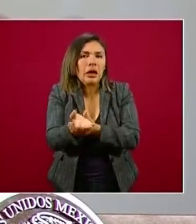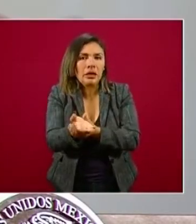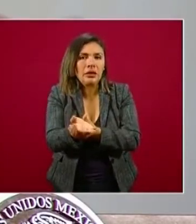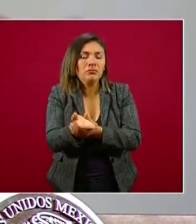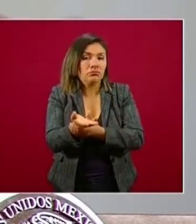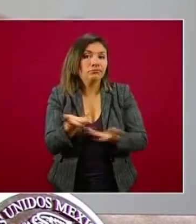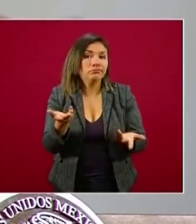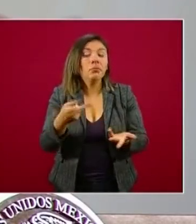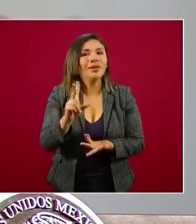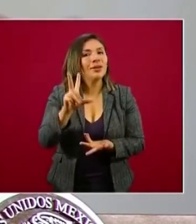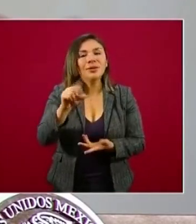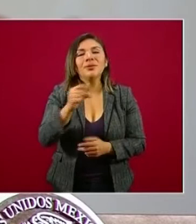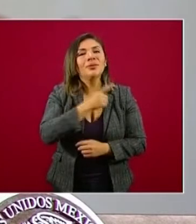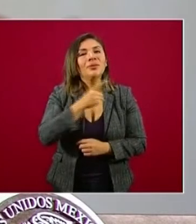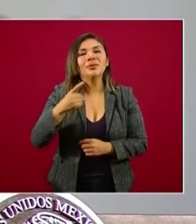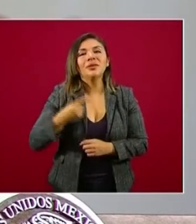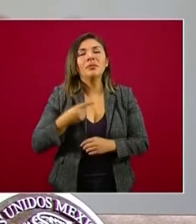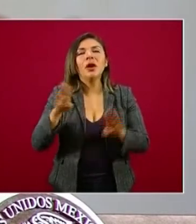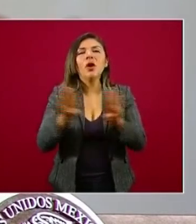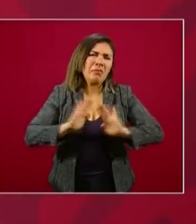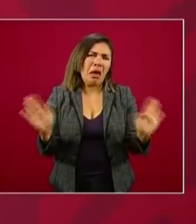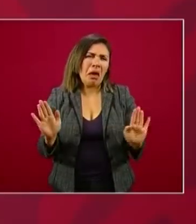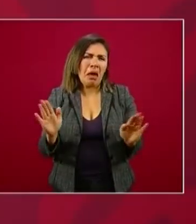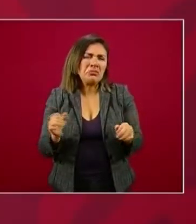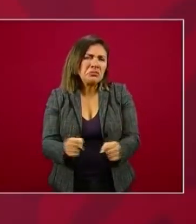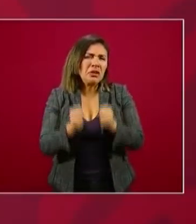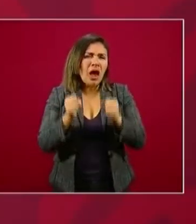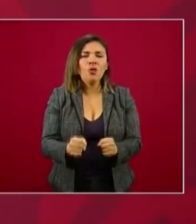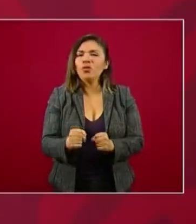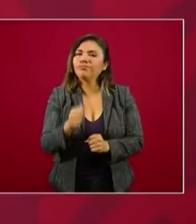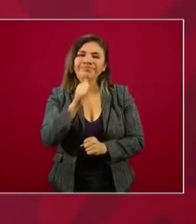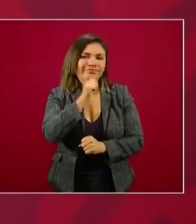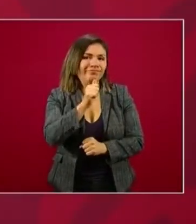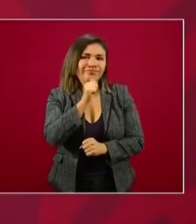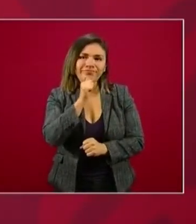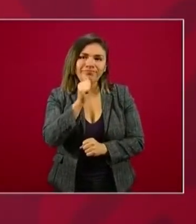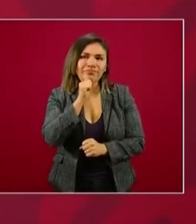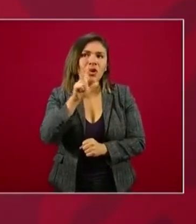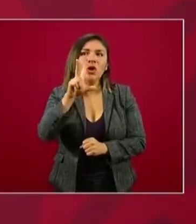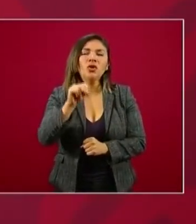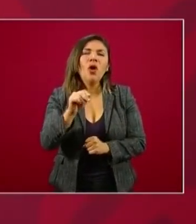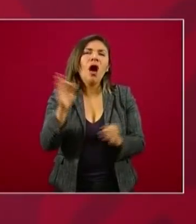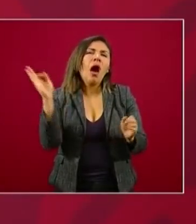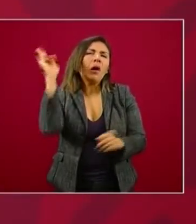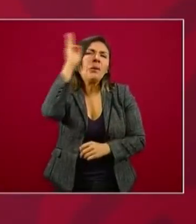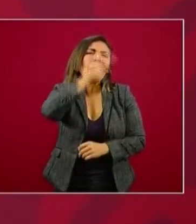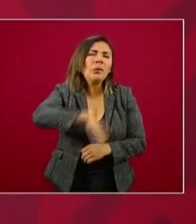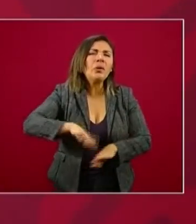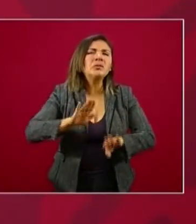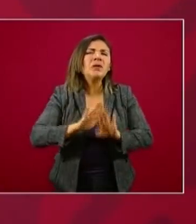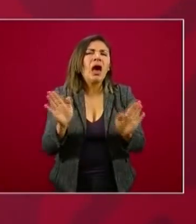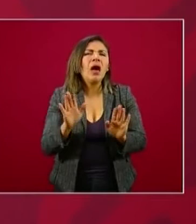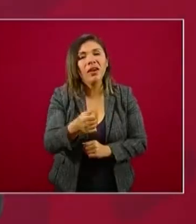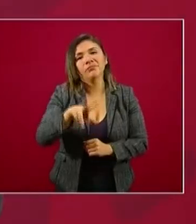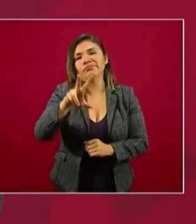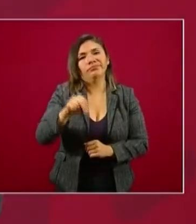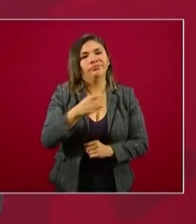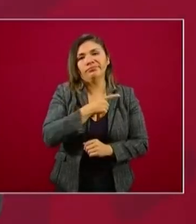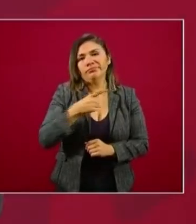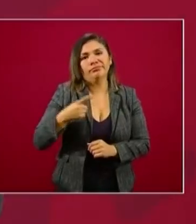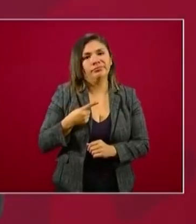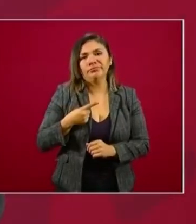debemos de confiarnos no relajar las medidas